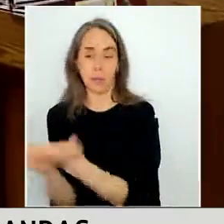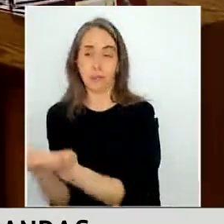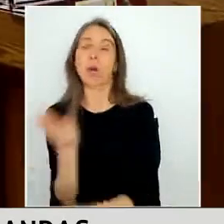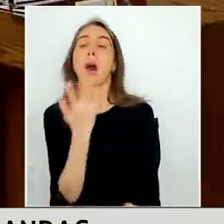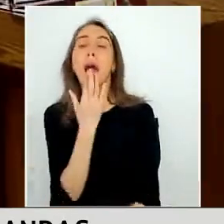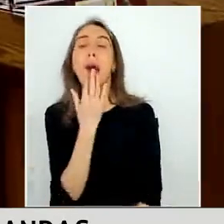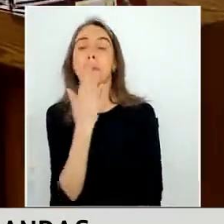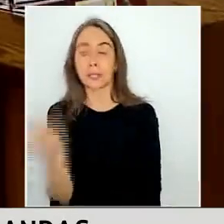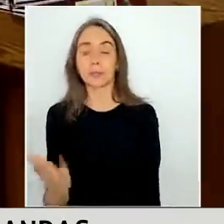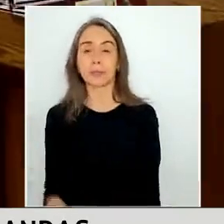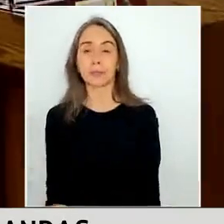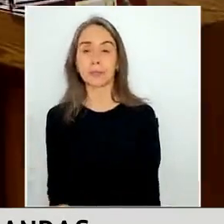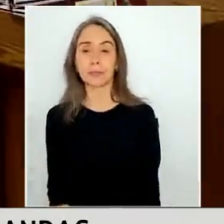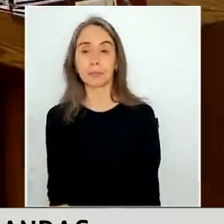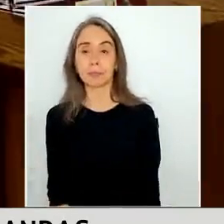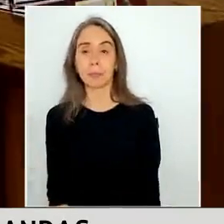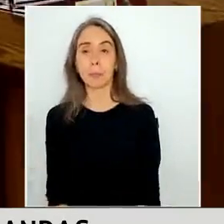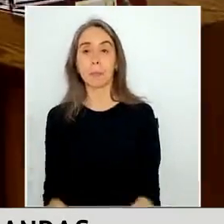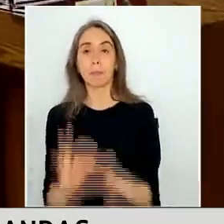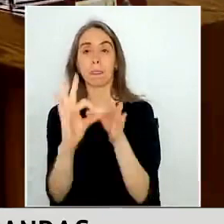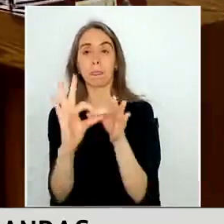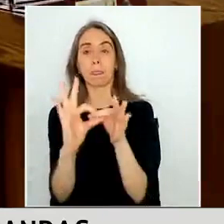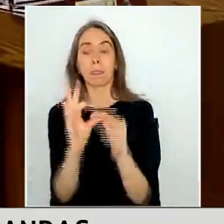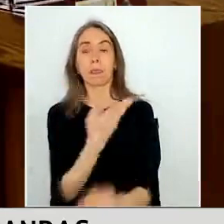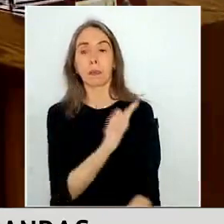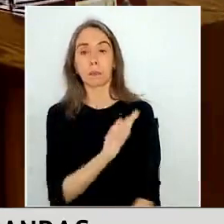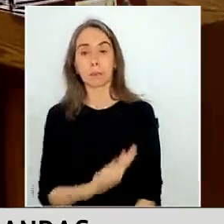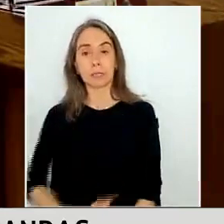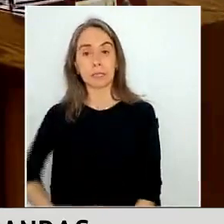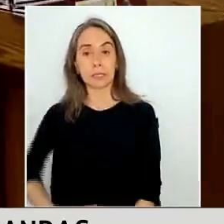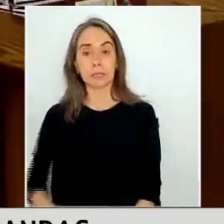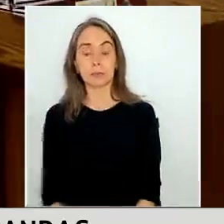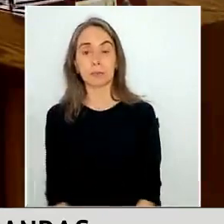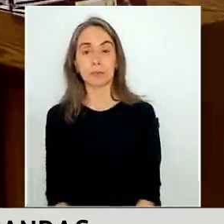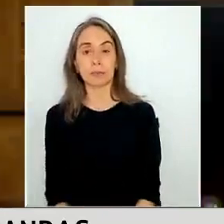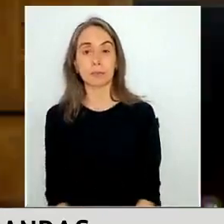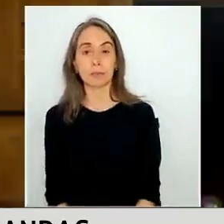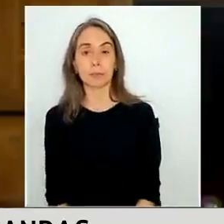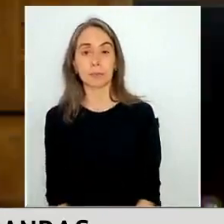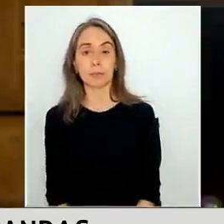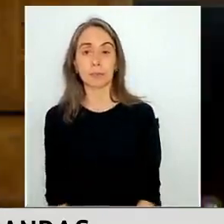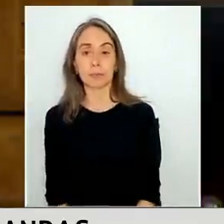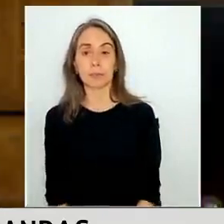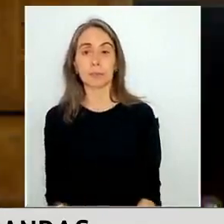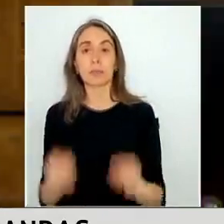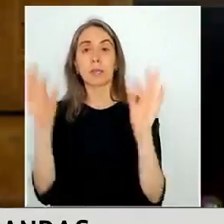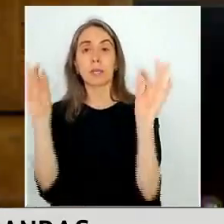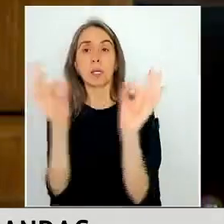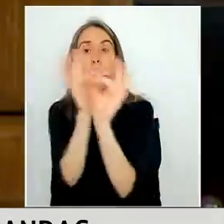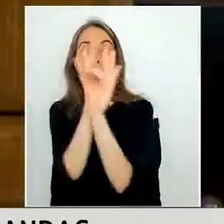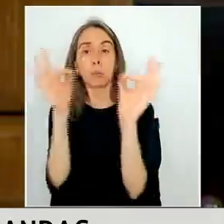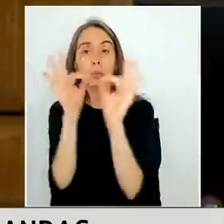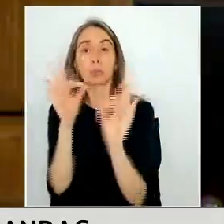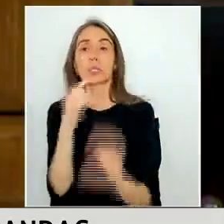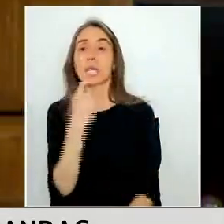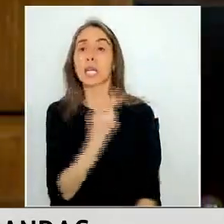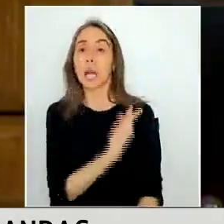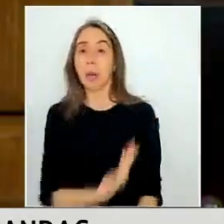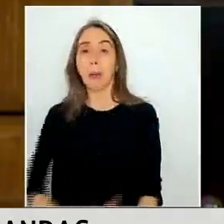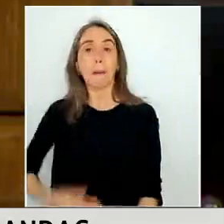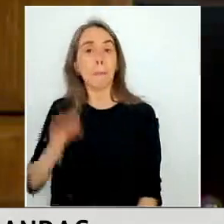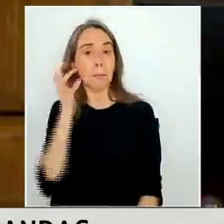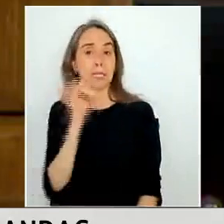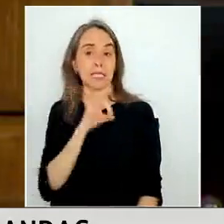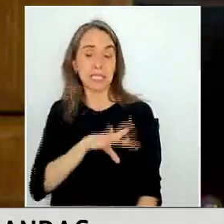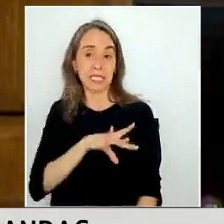favor Gracias presidenta eh la música presidenta en chile y en general